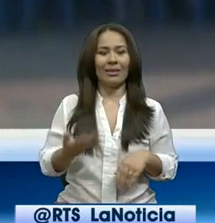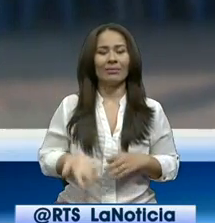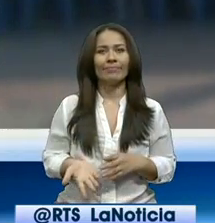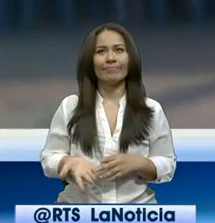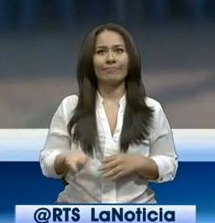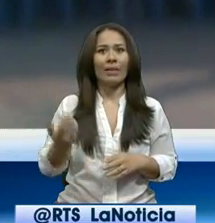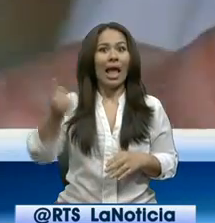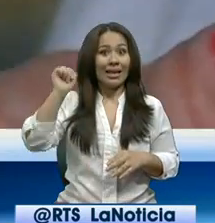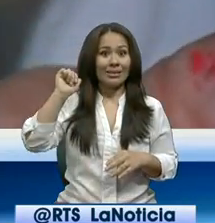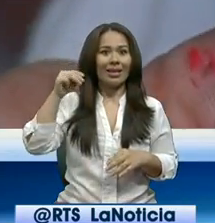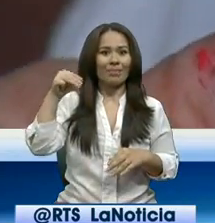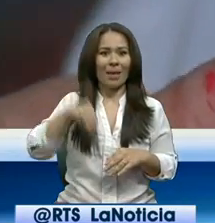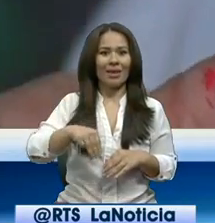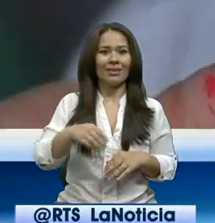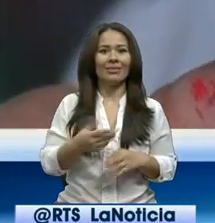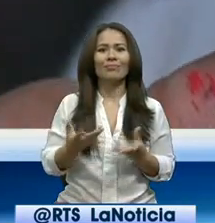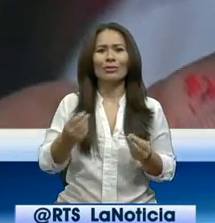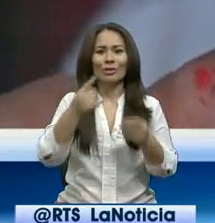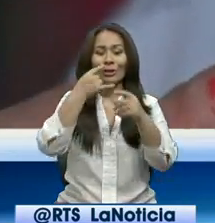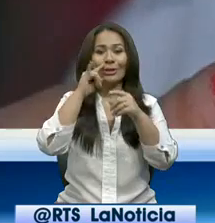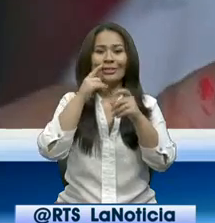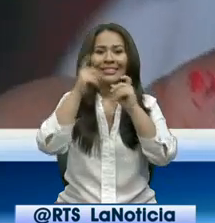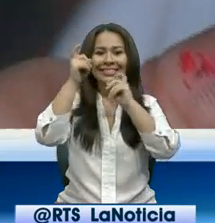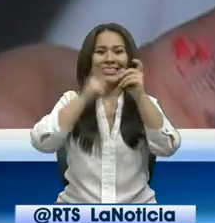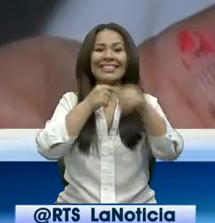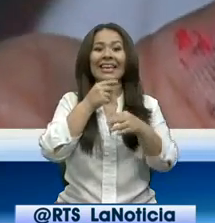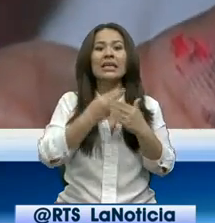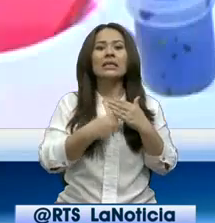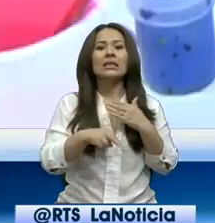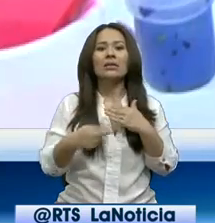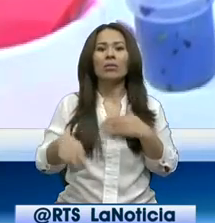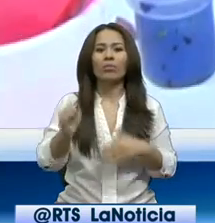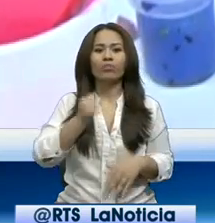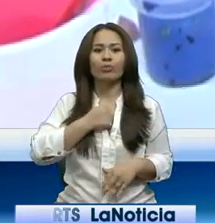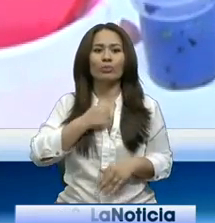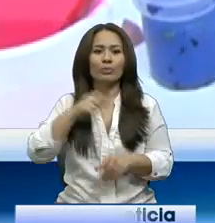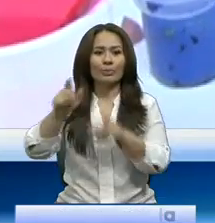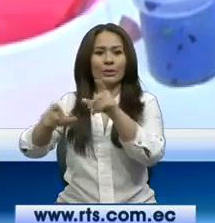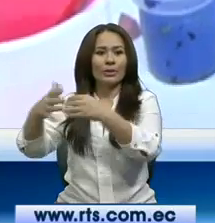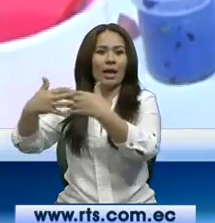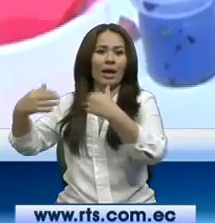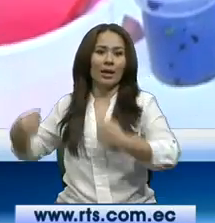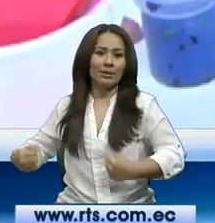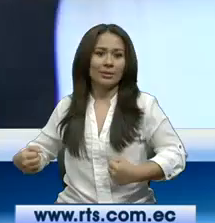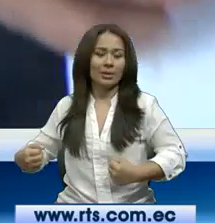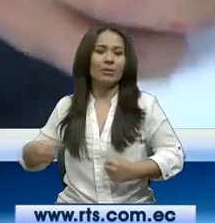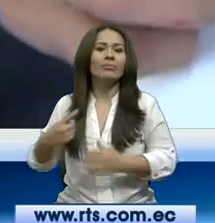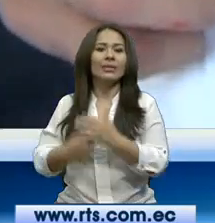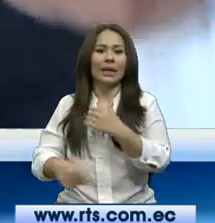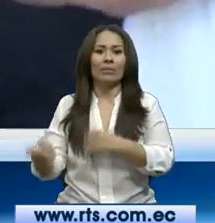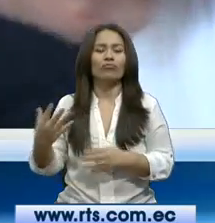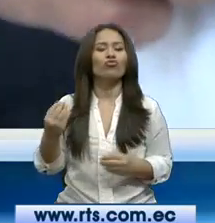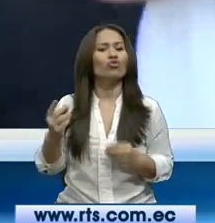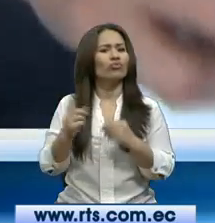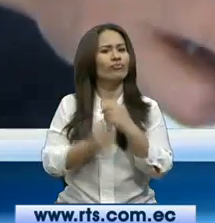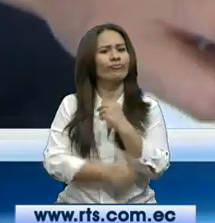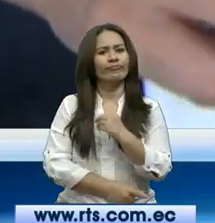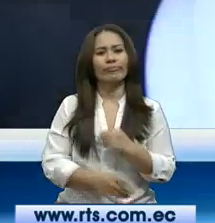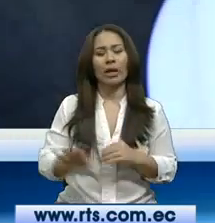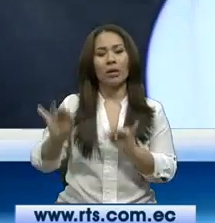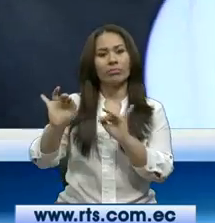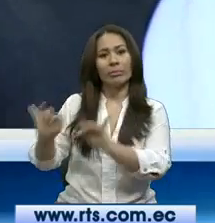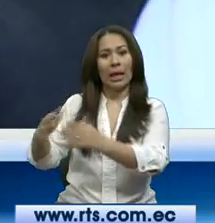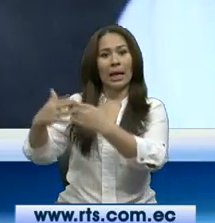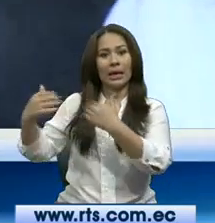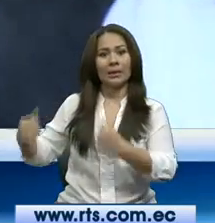Guayaquil. Los homenajeados fueron los hijos de las personas privadas de la libertad que cumplen sus condenas en la cárcel